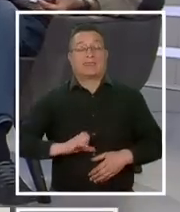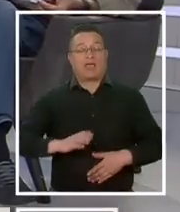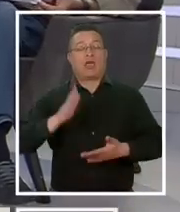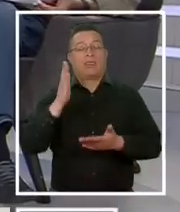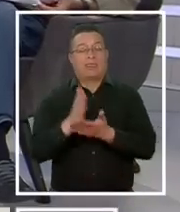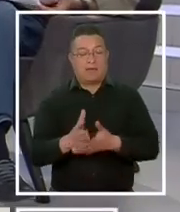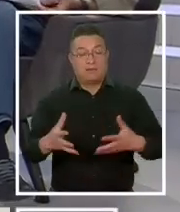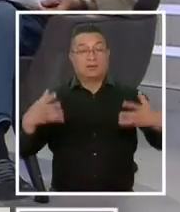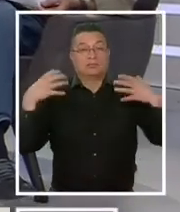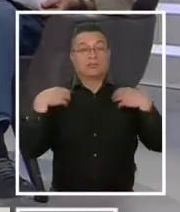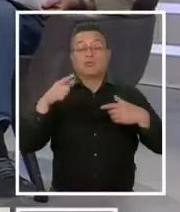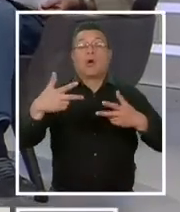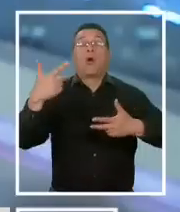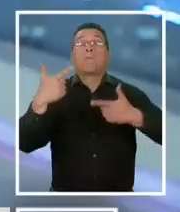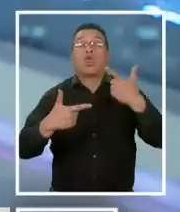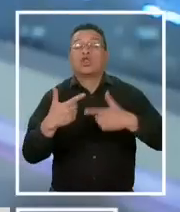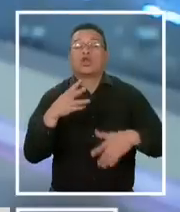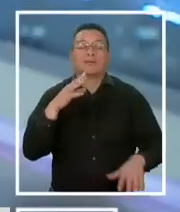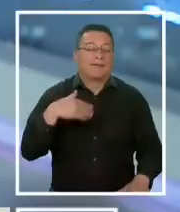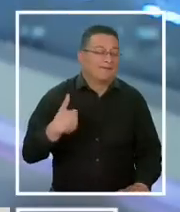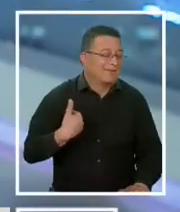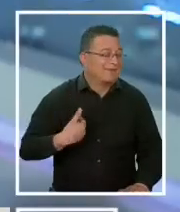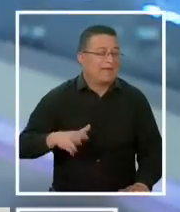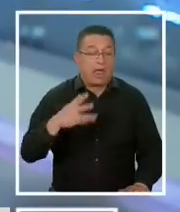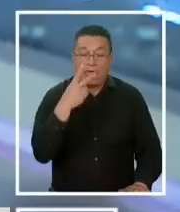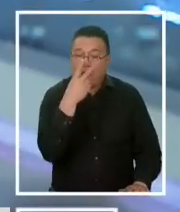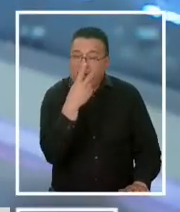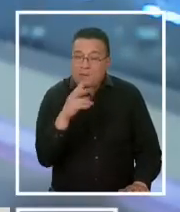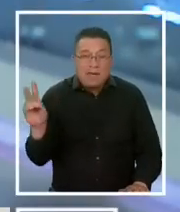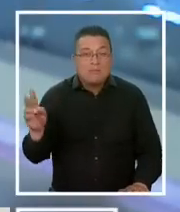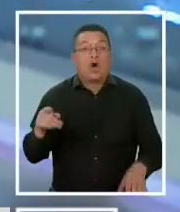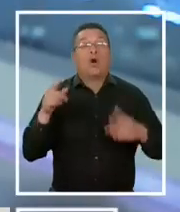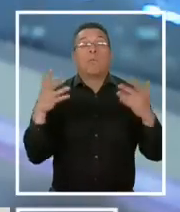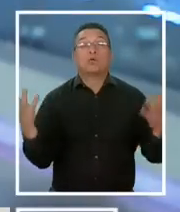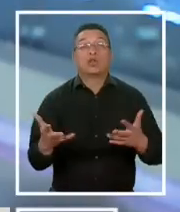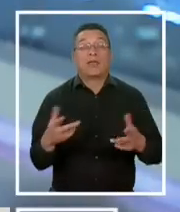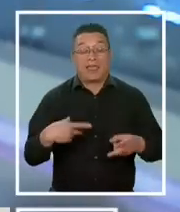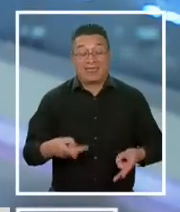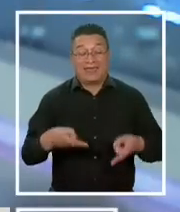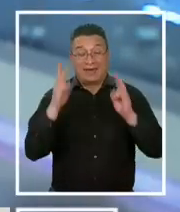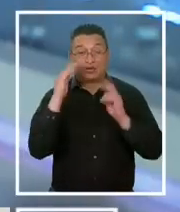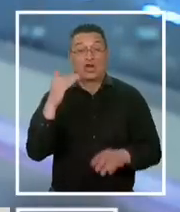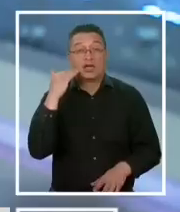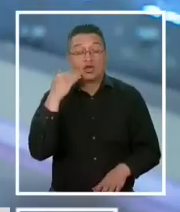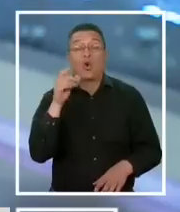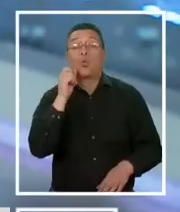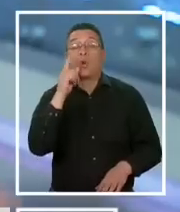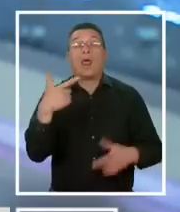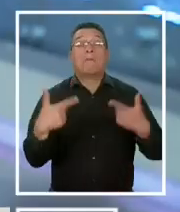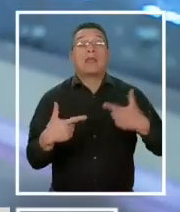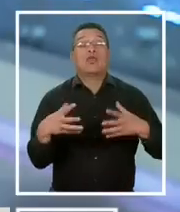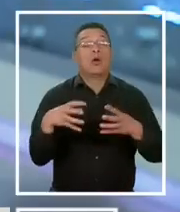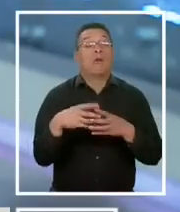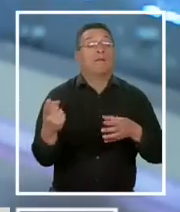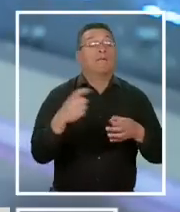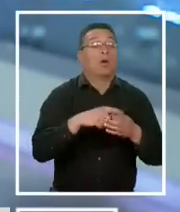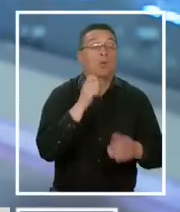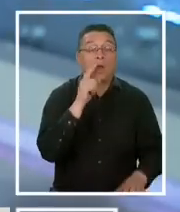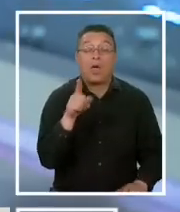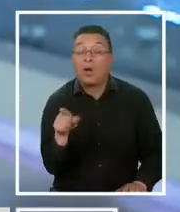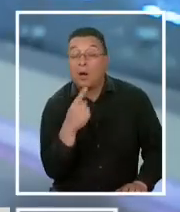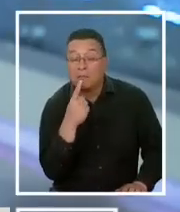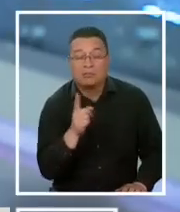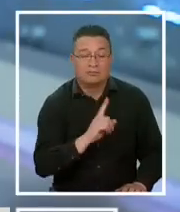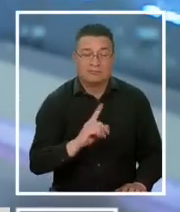dé lo mismo tu color político Porque da lo mismo para los derechos de los niños de Qué partido eres necesitamos poner